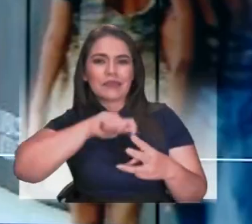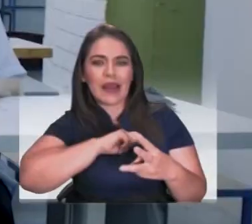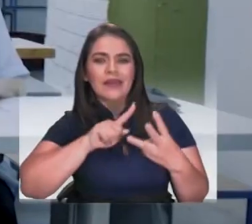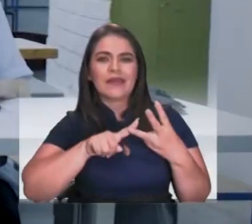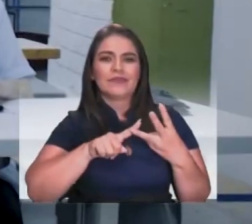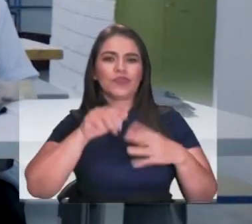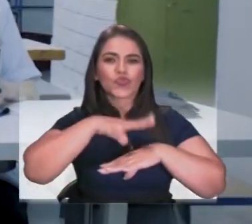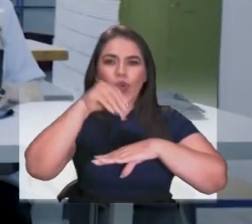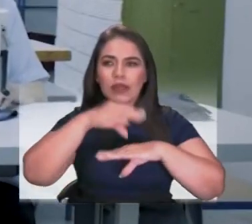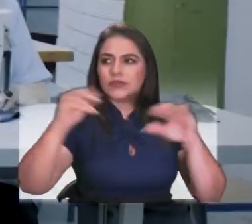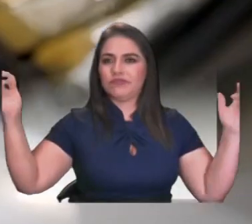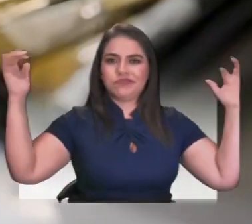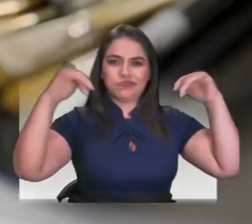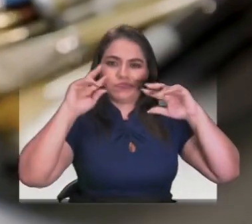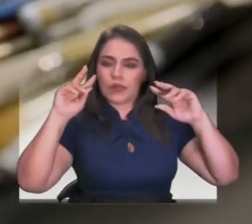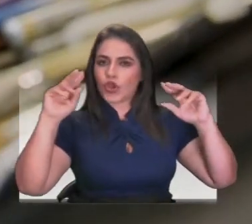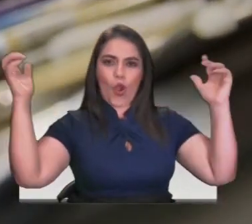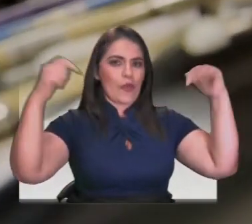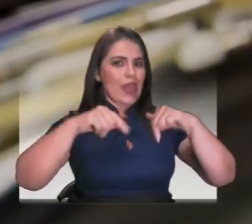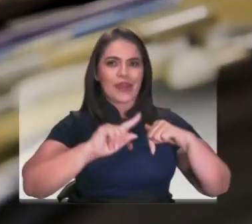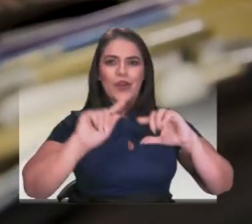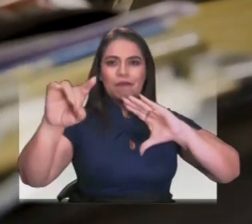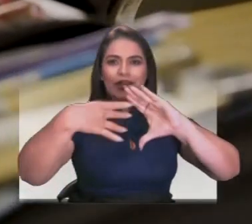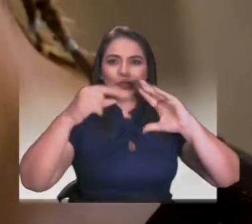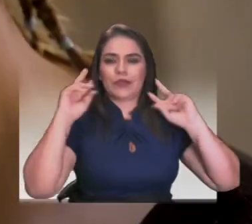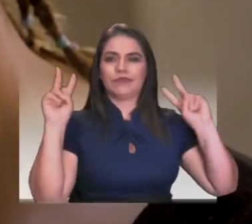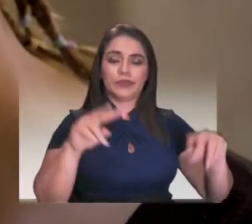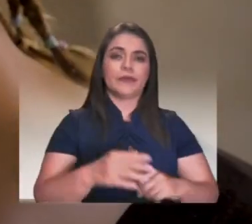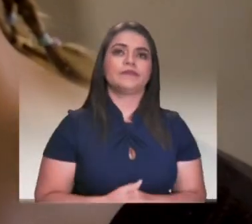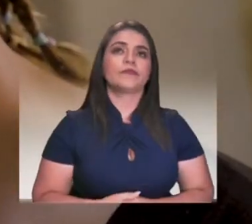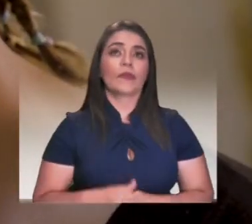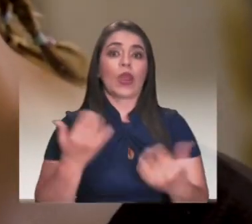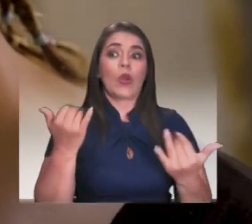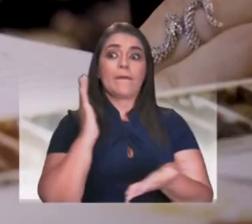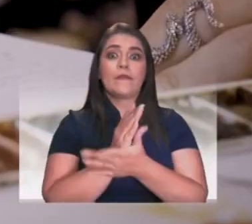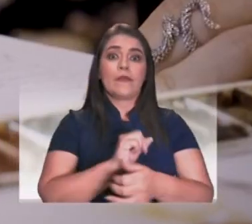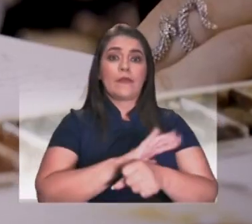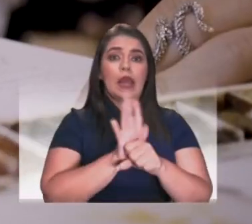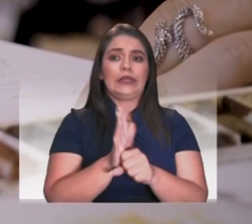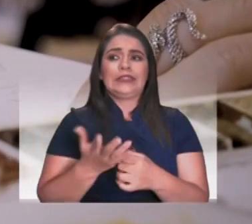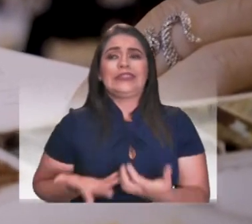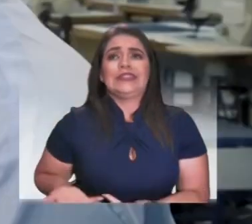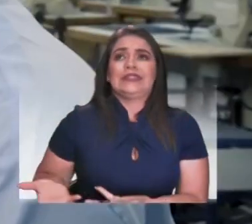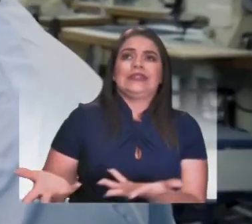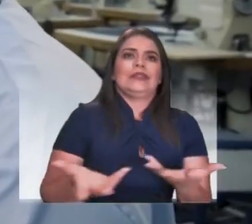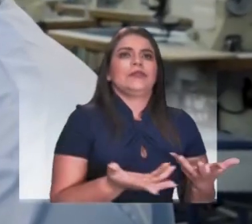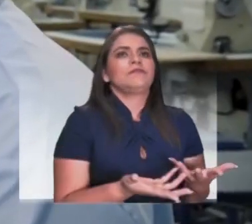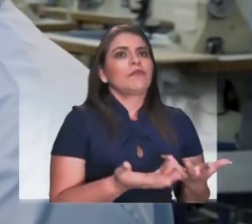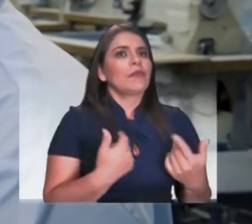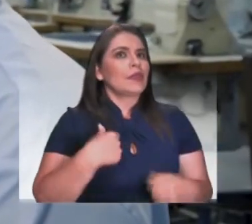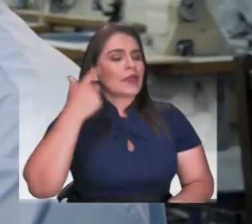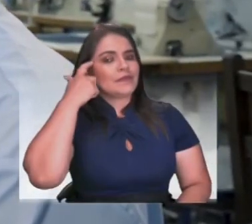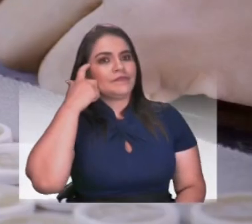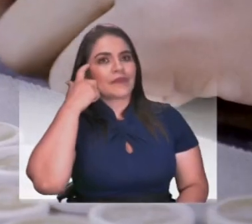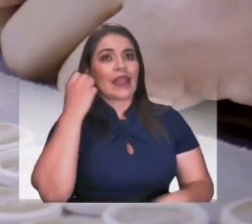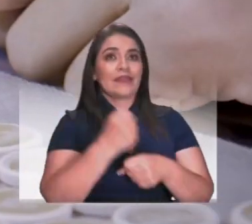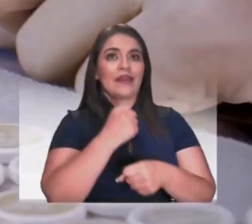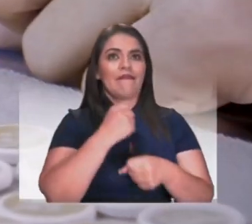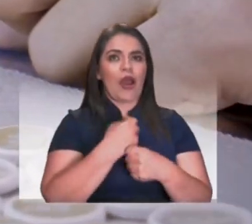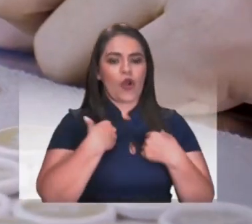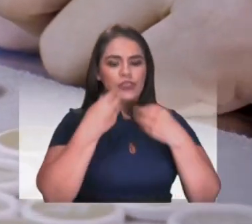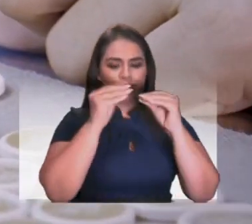con la pandemia se abren diversas opciones de negocios porque las personas requieren en sus trabajos prendas con